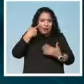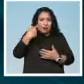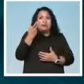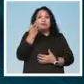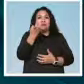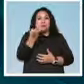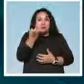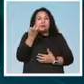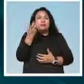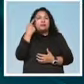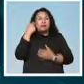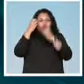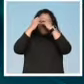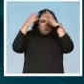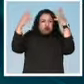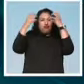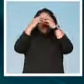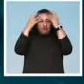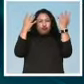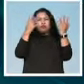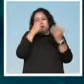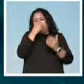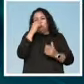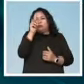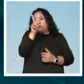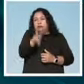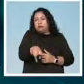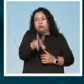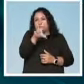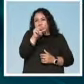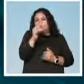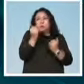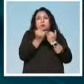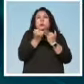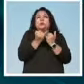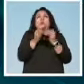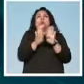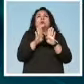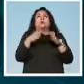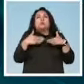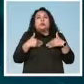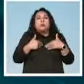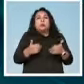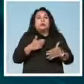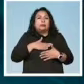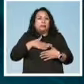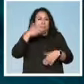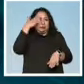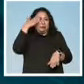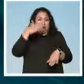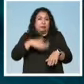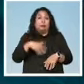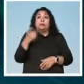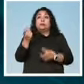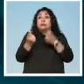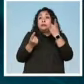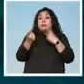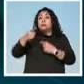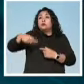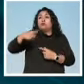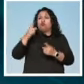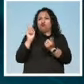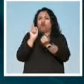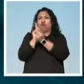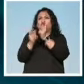tipo de imágenes, de alguna forma, que no son reales. Es como interpretamos nuestras memorias, ¿no? Con algunos de ellos